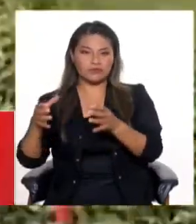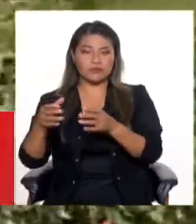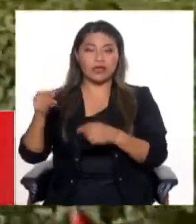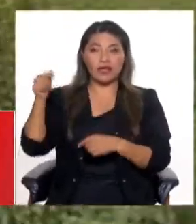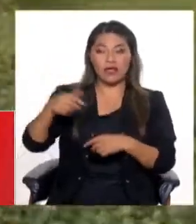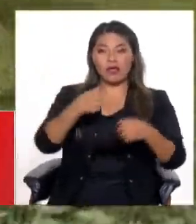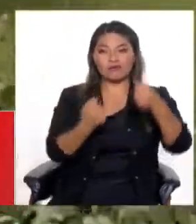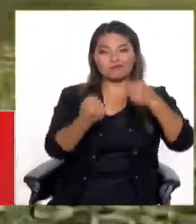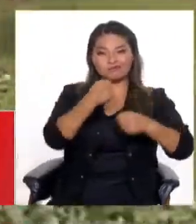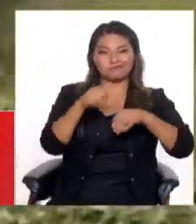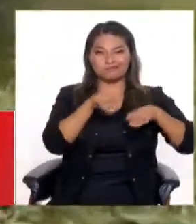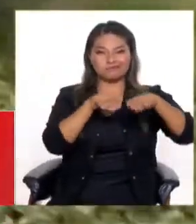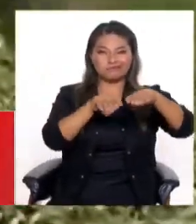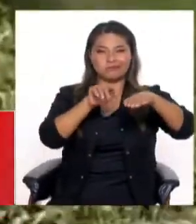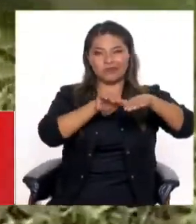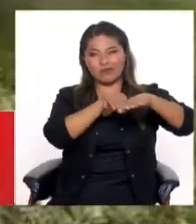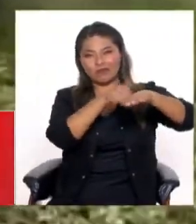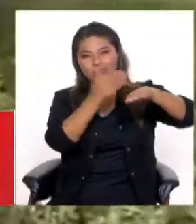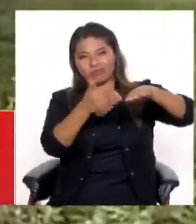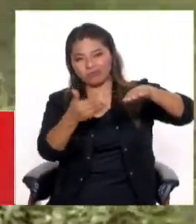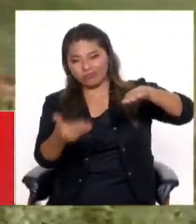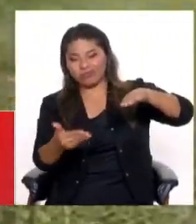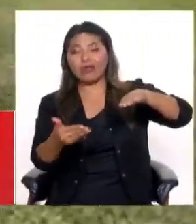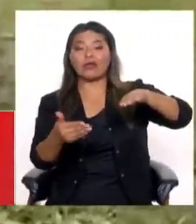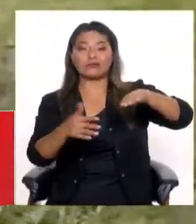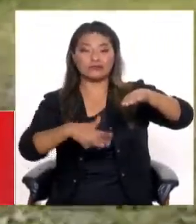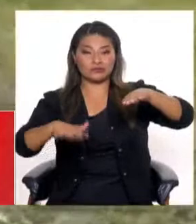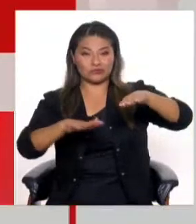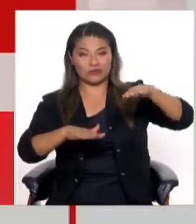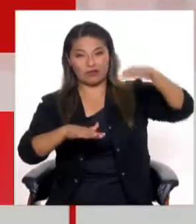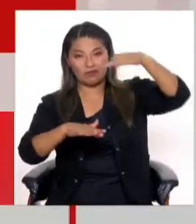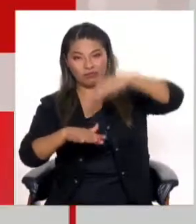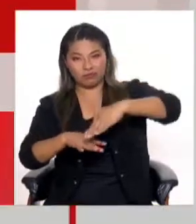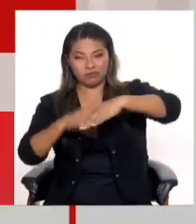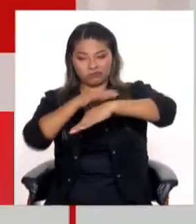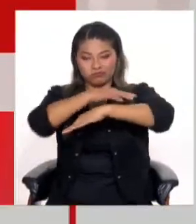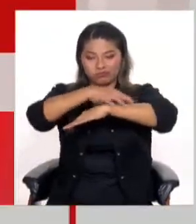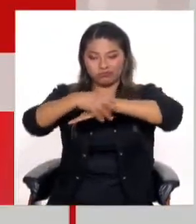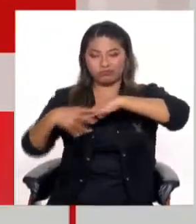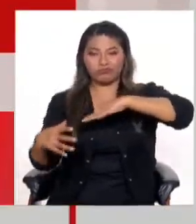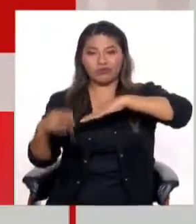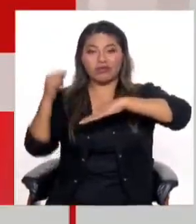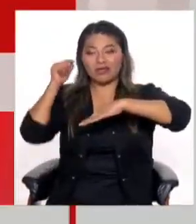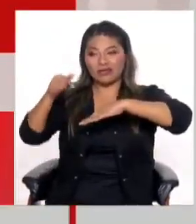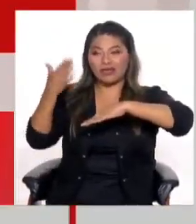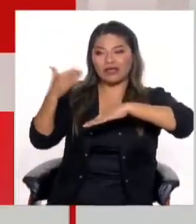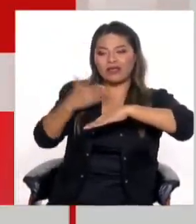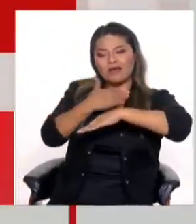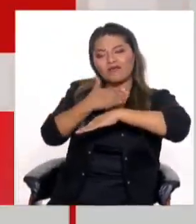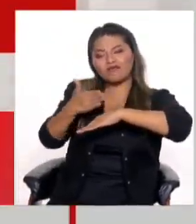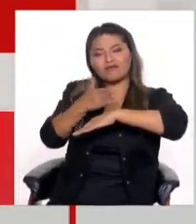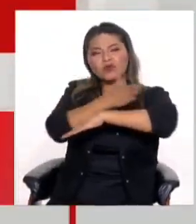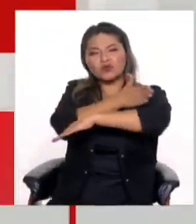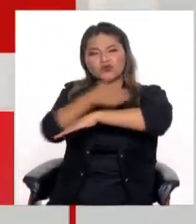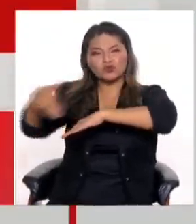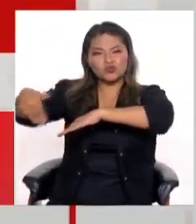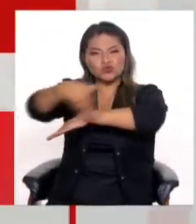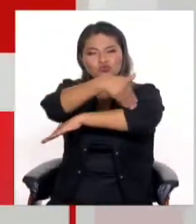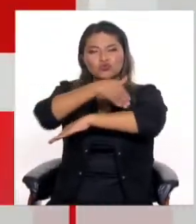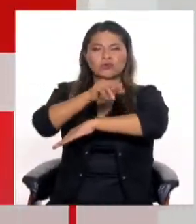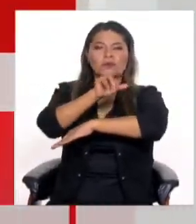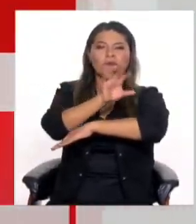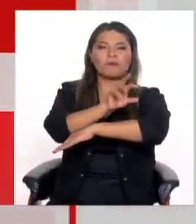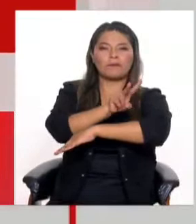Custer cayera en el cauce seco de este canal. El accidente ocurrió en el kilómetro 29 y medio de la carretera central